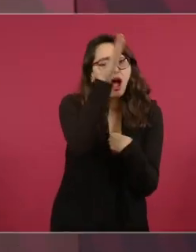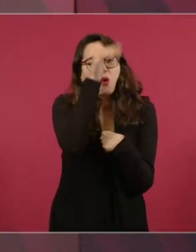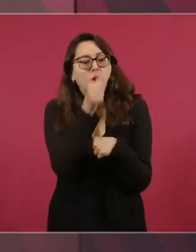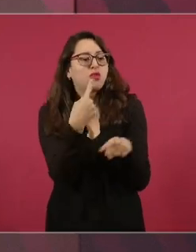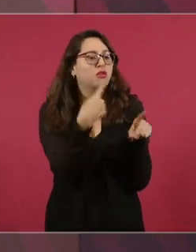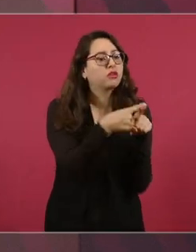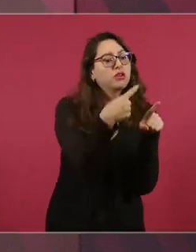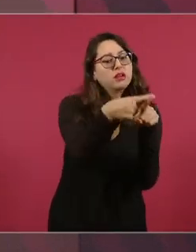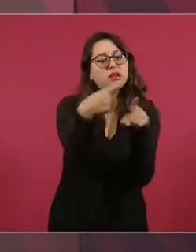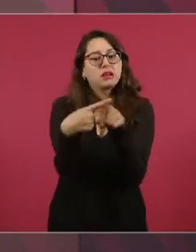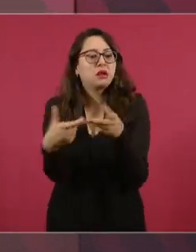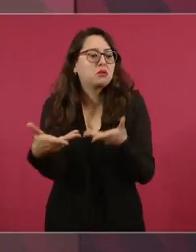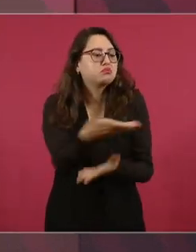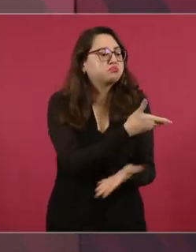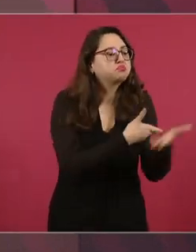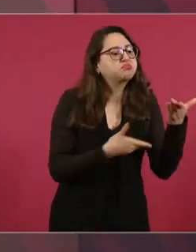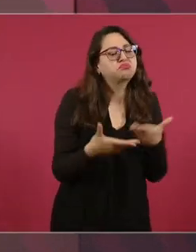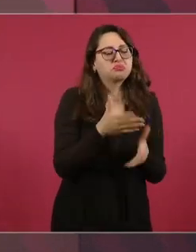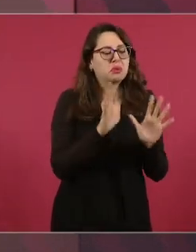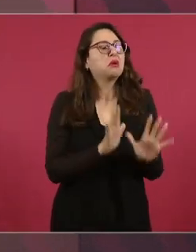muchas cosas.